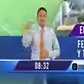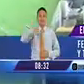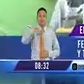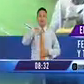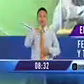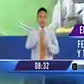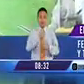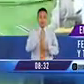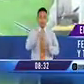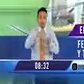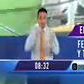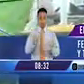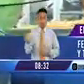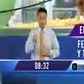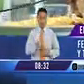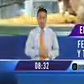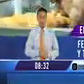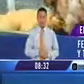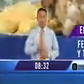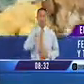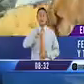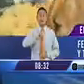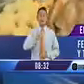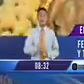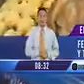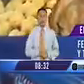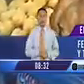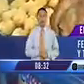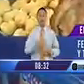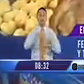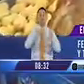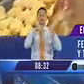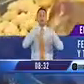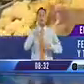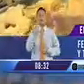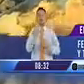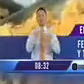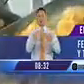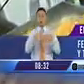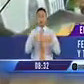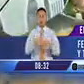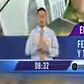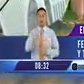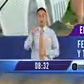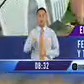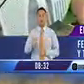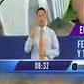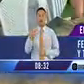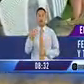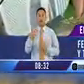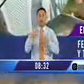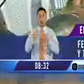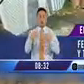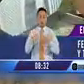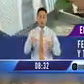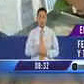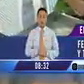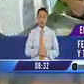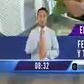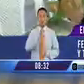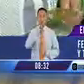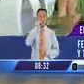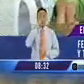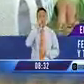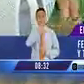estudiantes también. Sí, señor, viene desde para los estudiantes a 3 dólares, para los trabajadores a 4 y para los pelucones